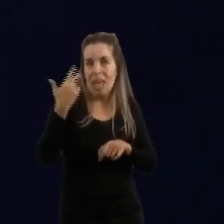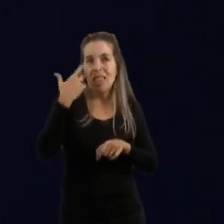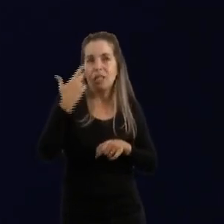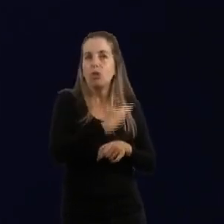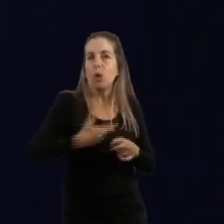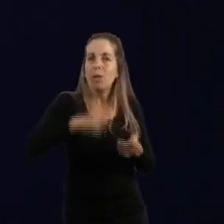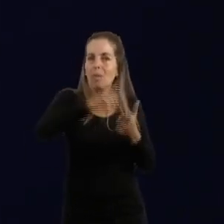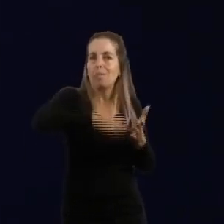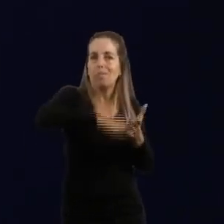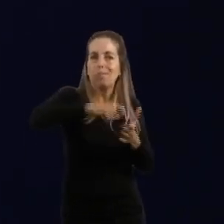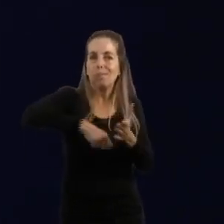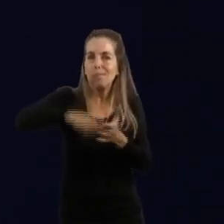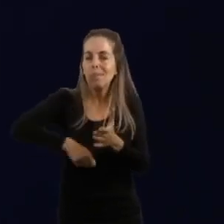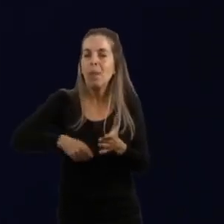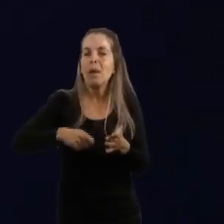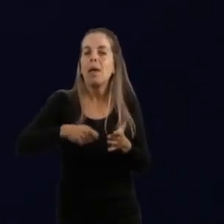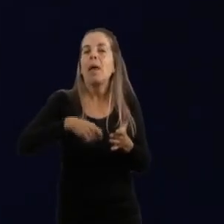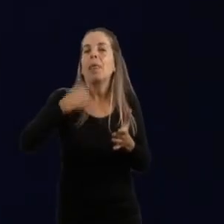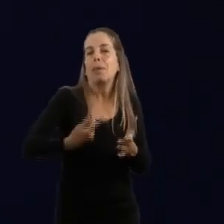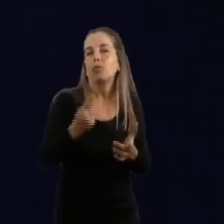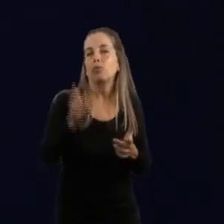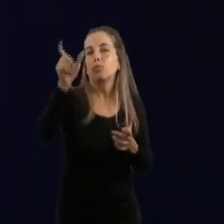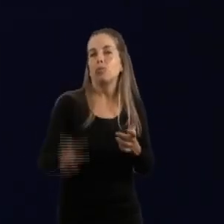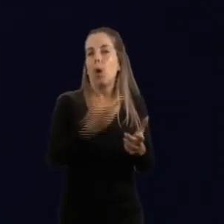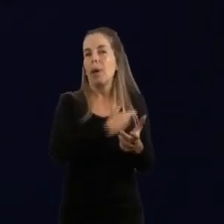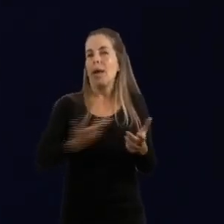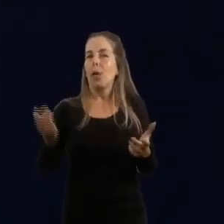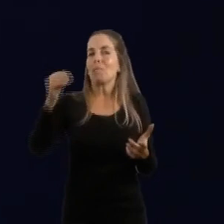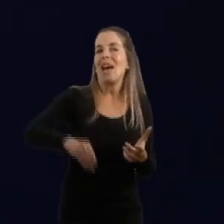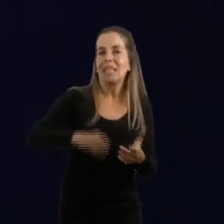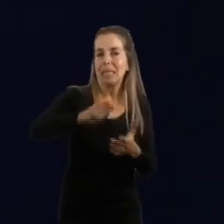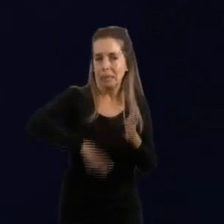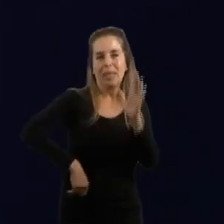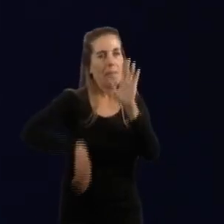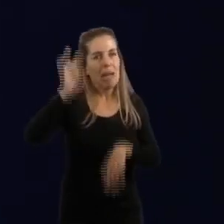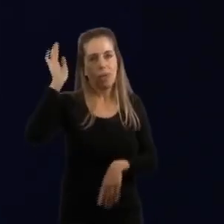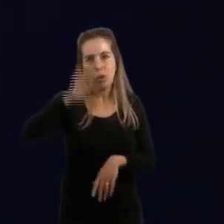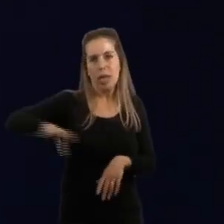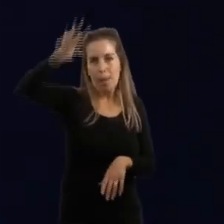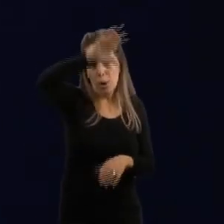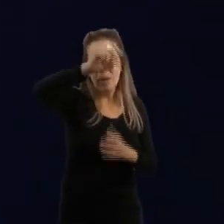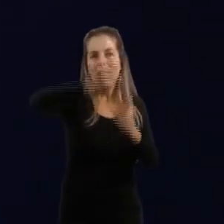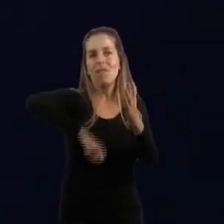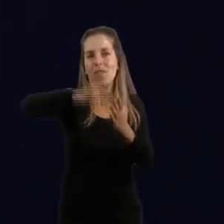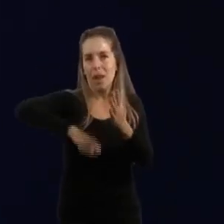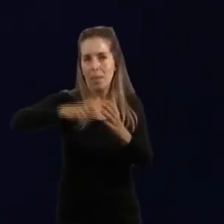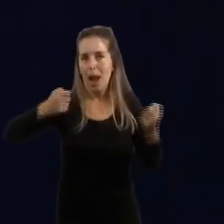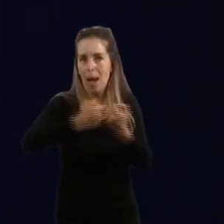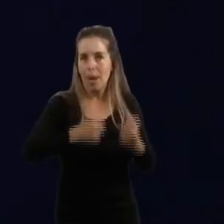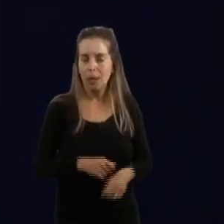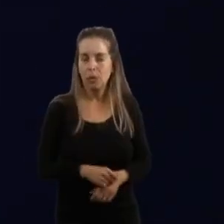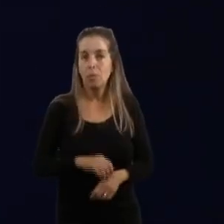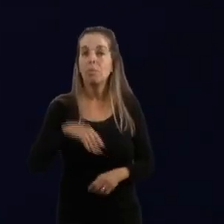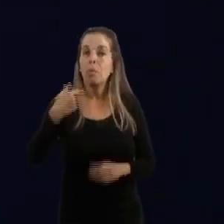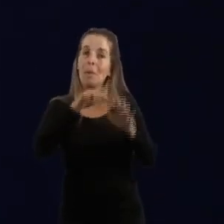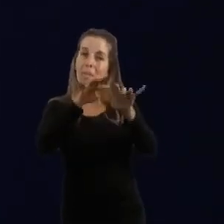firmar un gobernador adicional, o sea, la gran mayoría ha firmado el pacto. Y después